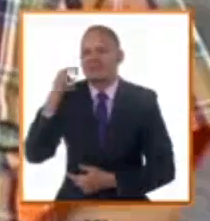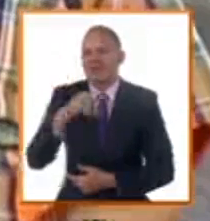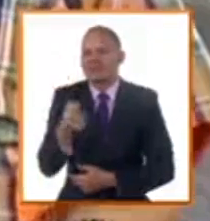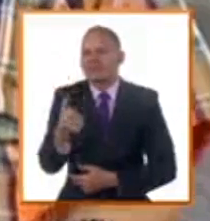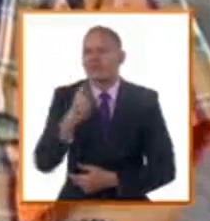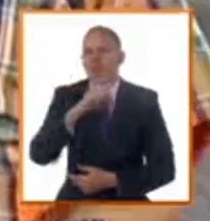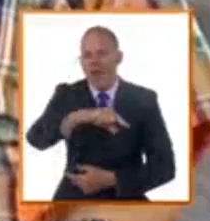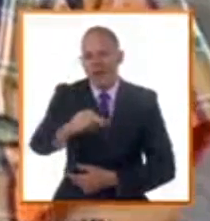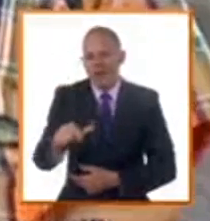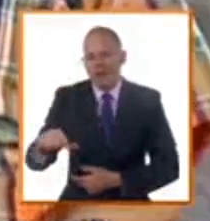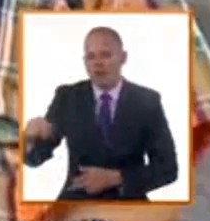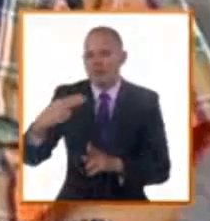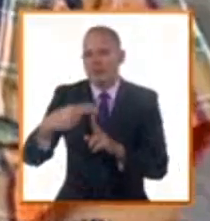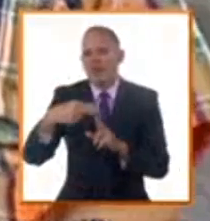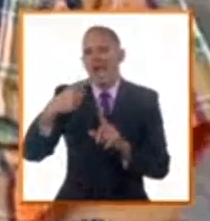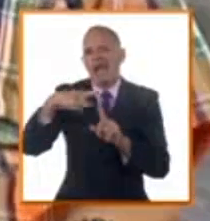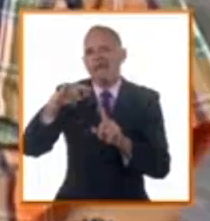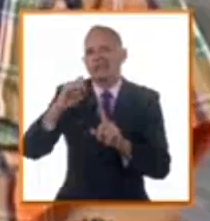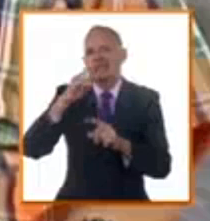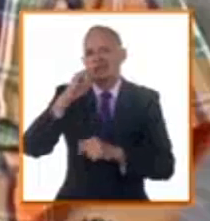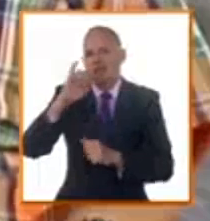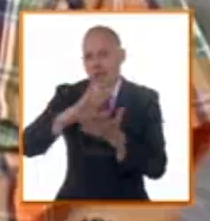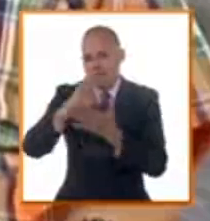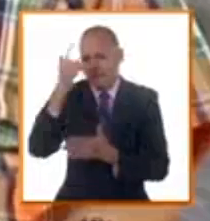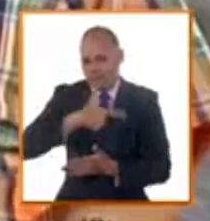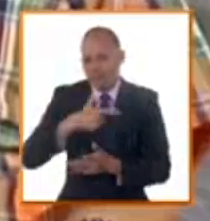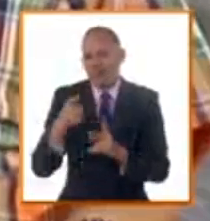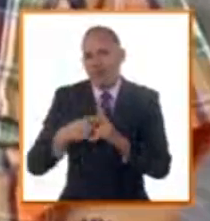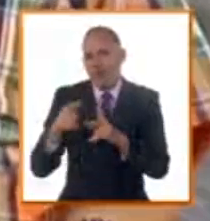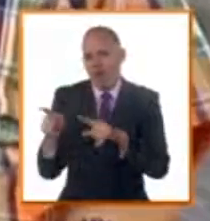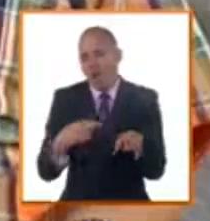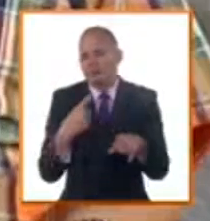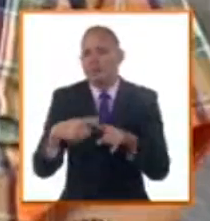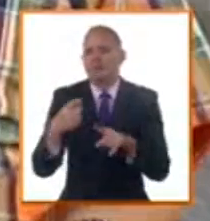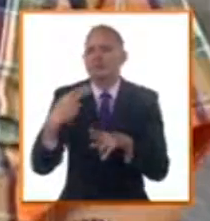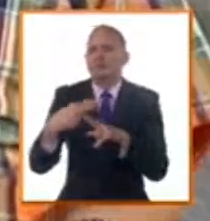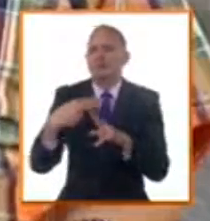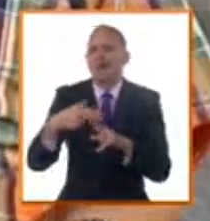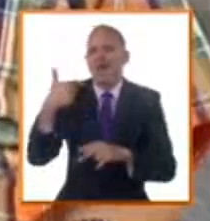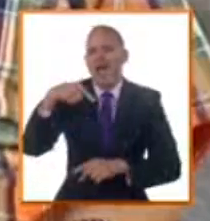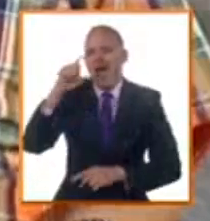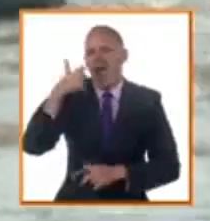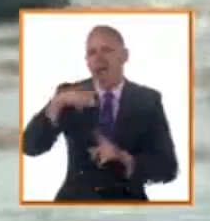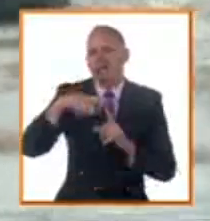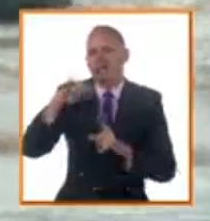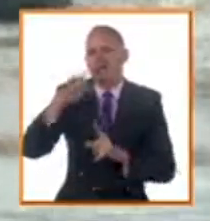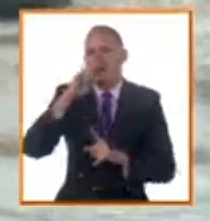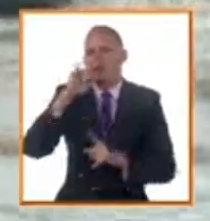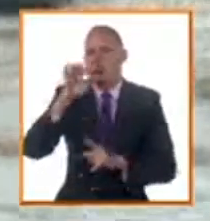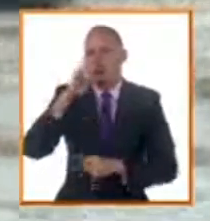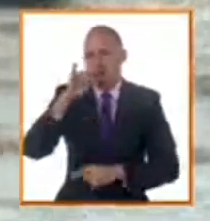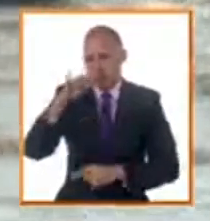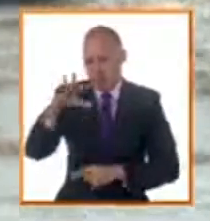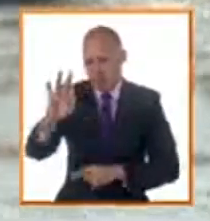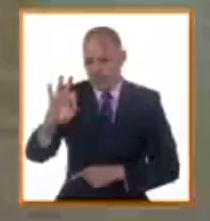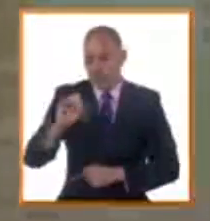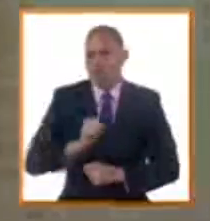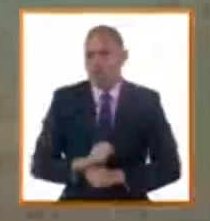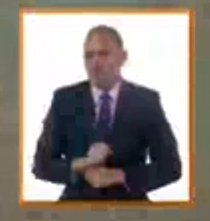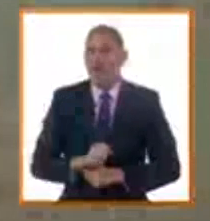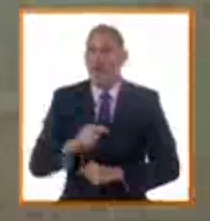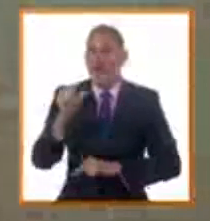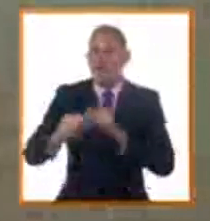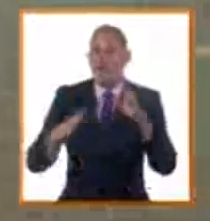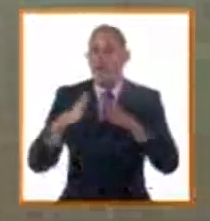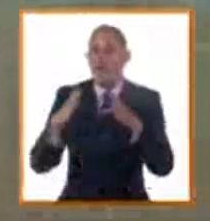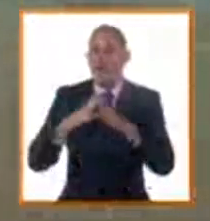Jandibonico. Fundamentalmente barrios aledaños y periféricos que a nuestro pueblo, en nuestros barrios, lo más afectado son el